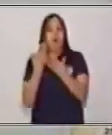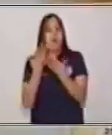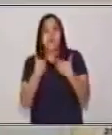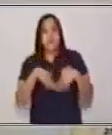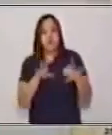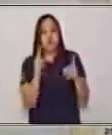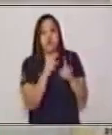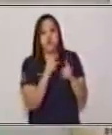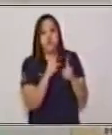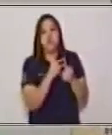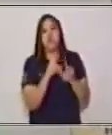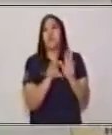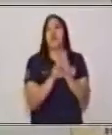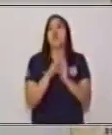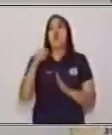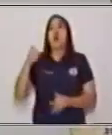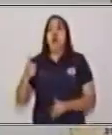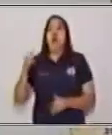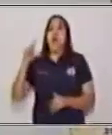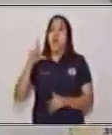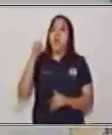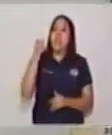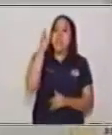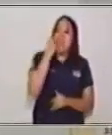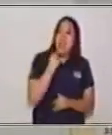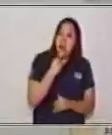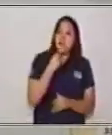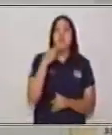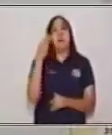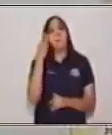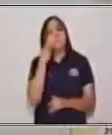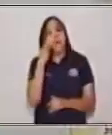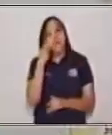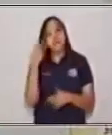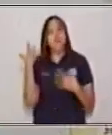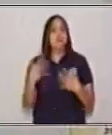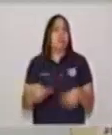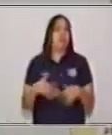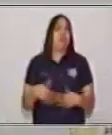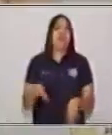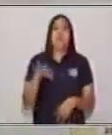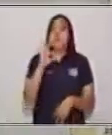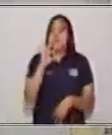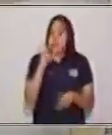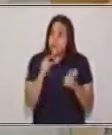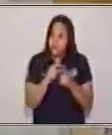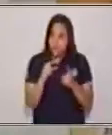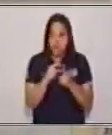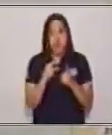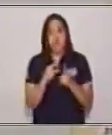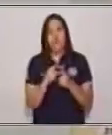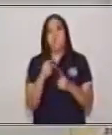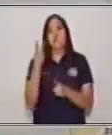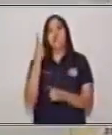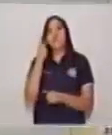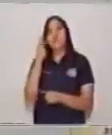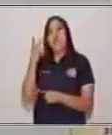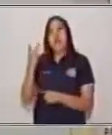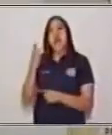una palabra. A las madres. Uy, ahí estamos viendo 3 palabras. En este momento vamos a realizar